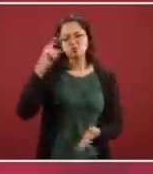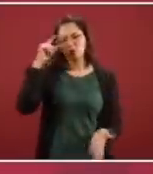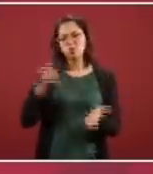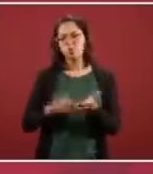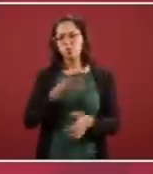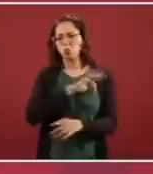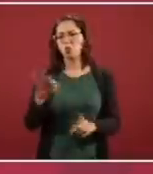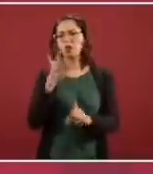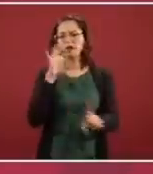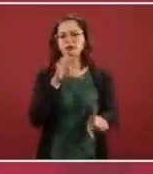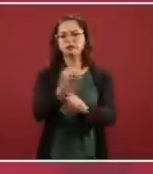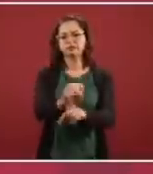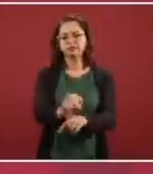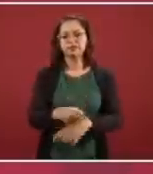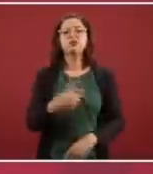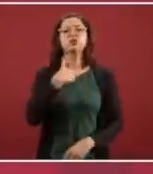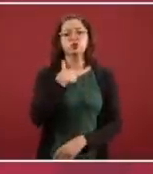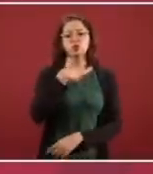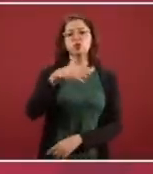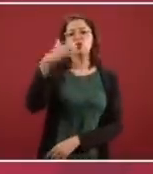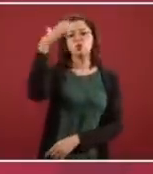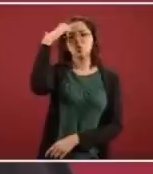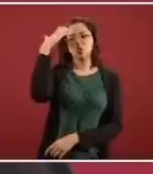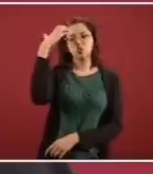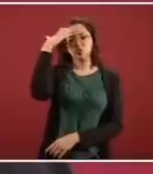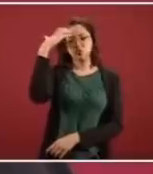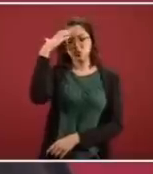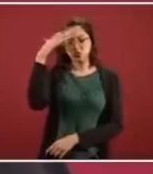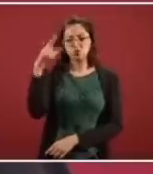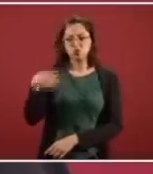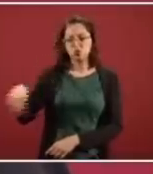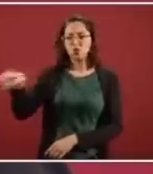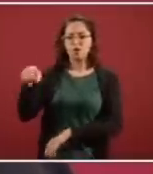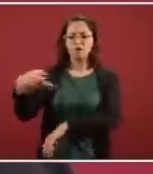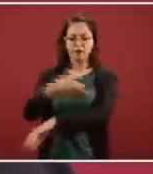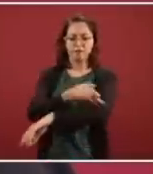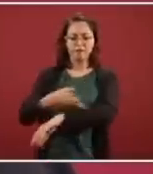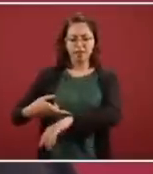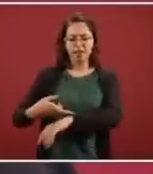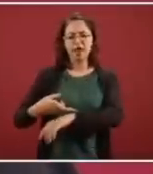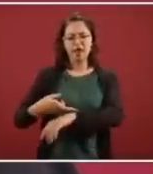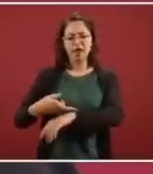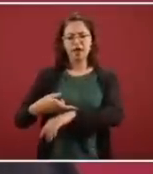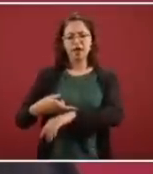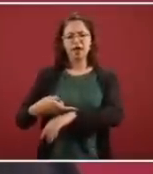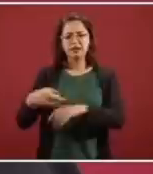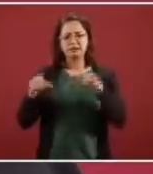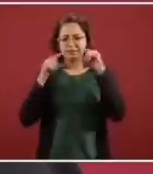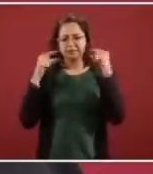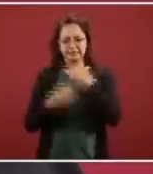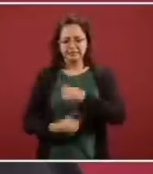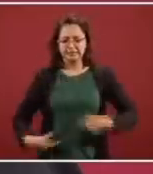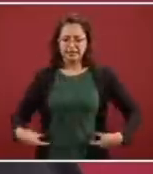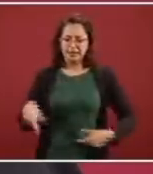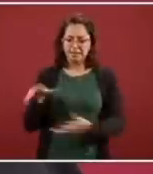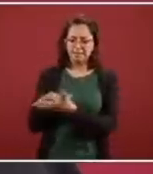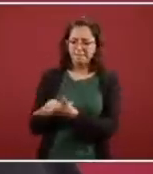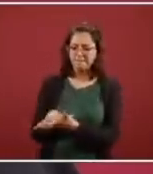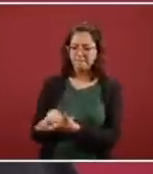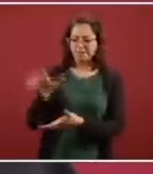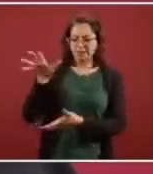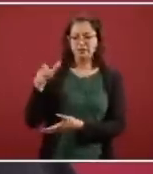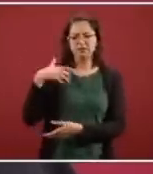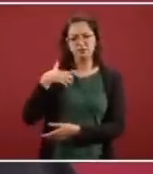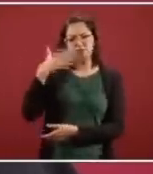lograr. Conozco a la mayoría de los miembros de la familia del general